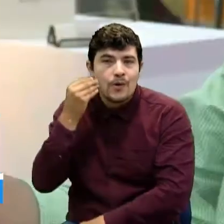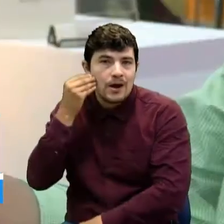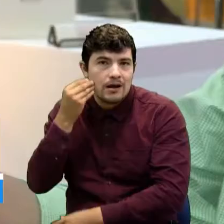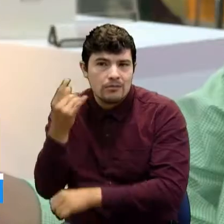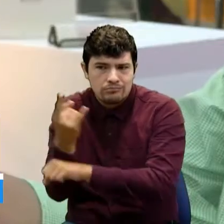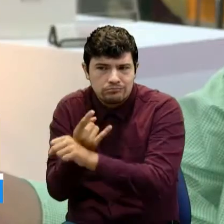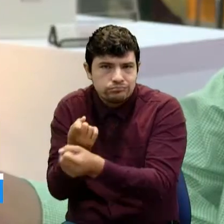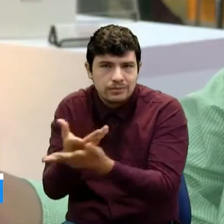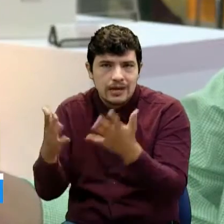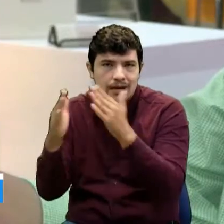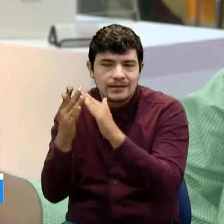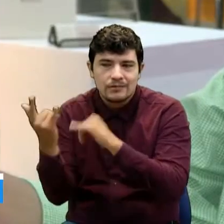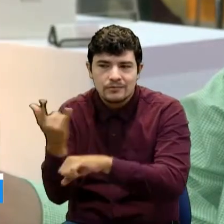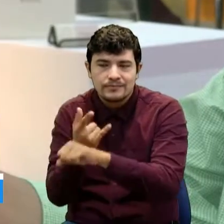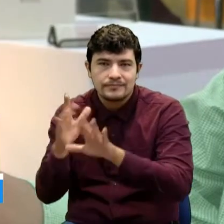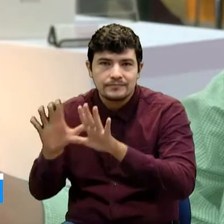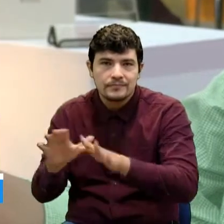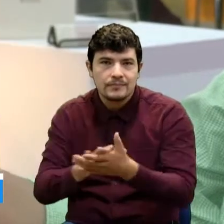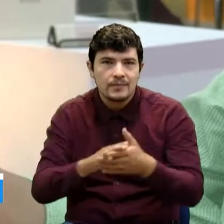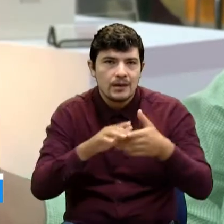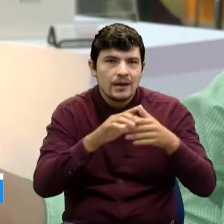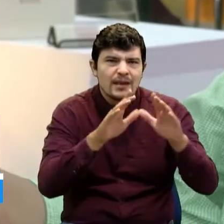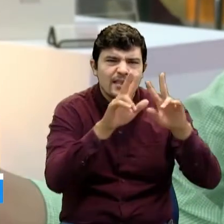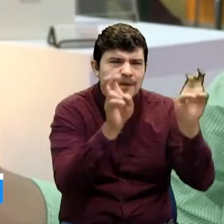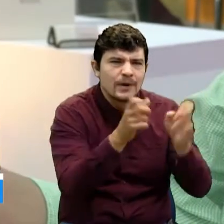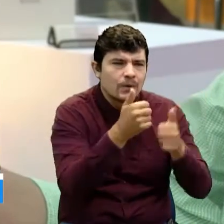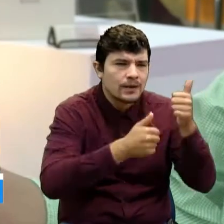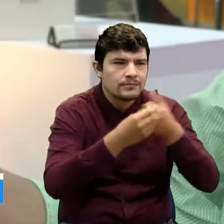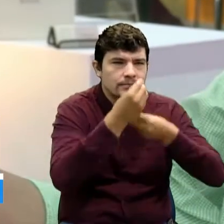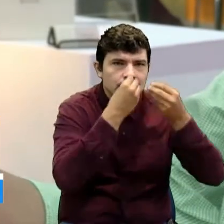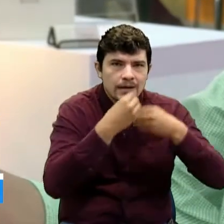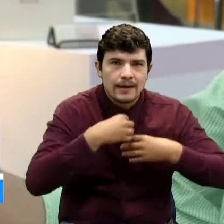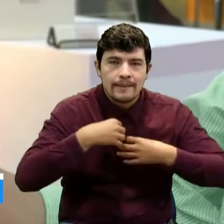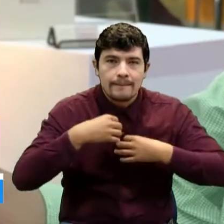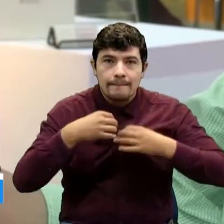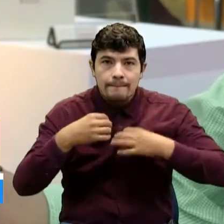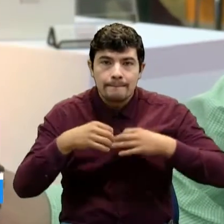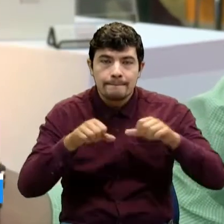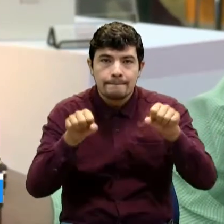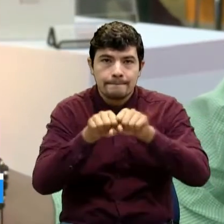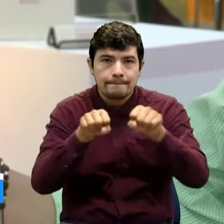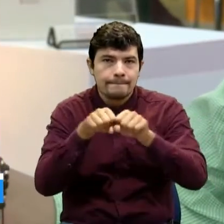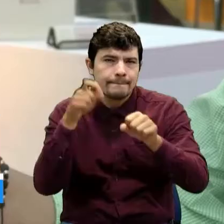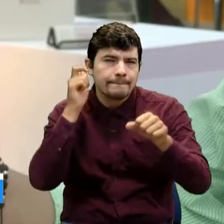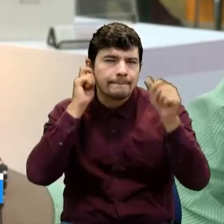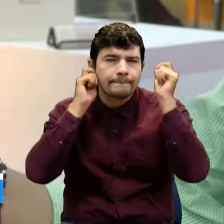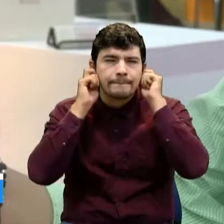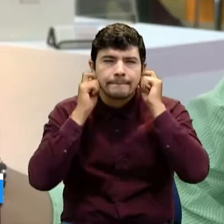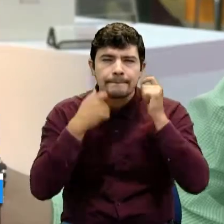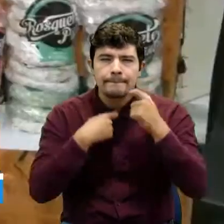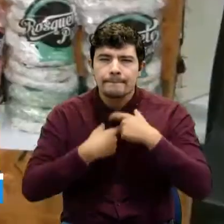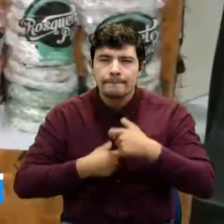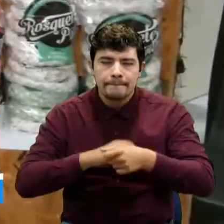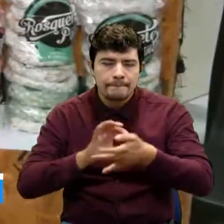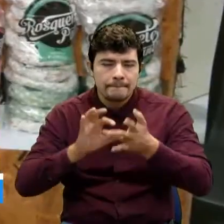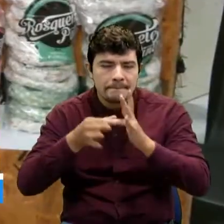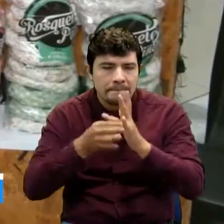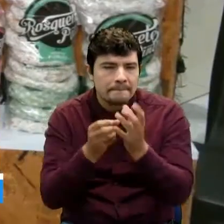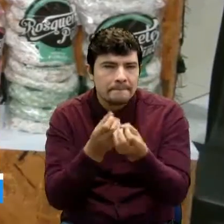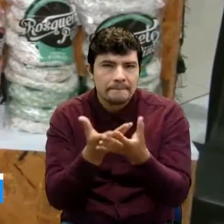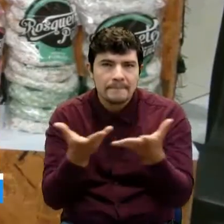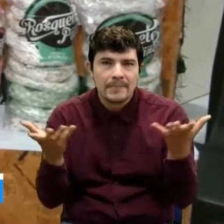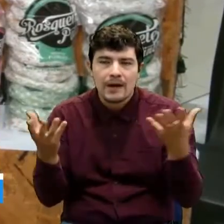ellos tenemos sectores como gastronomía, vestuario, calzado, marroquinería, alimentos, entre